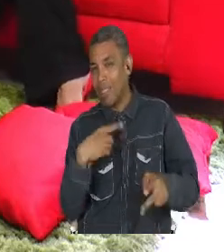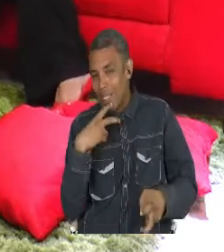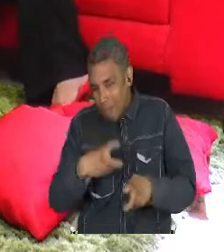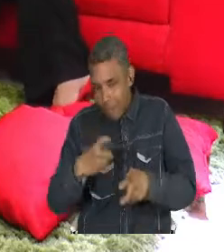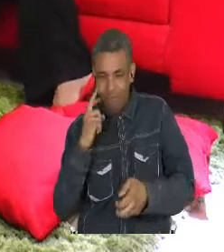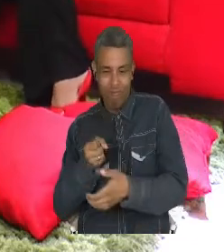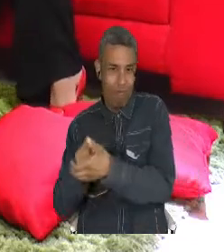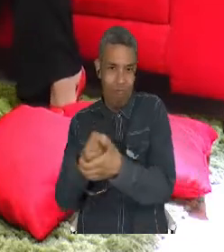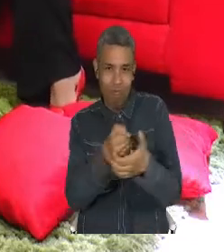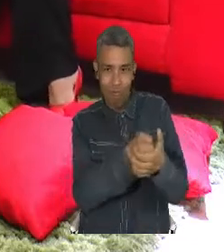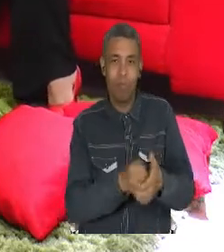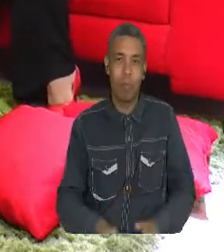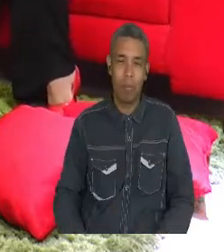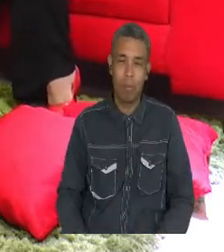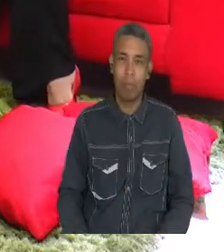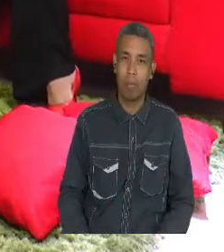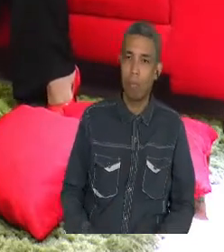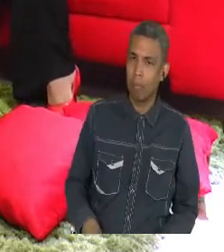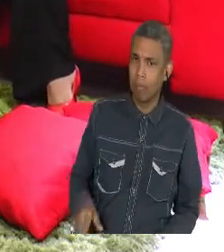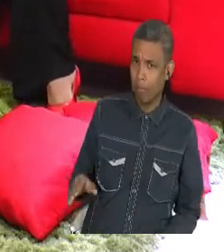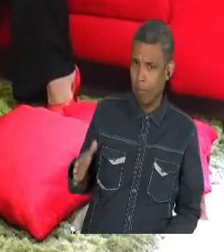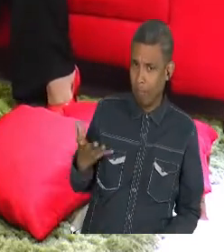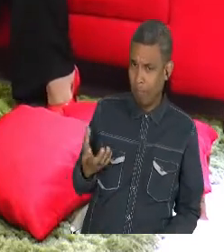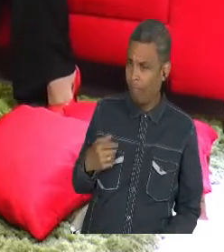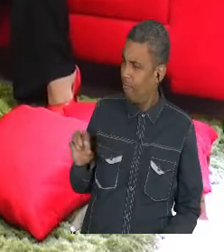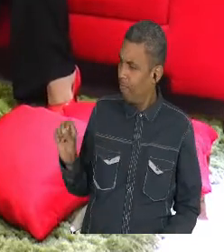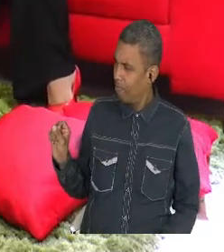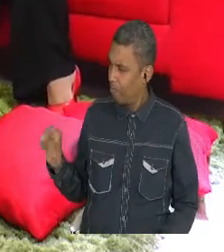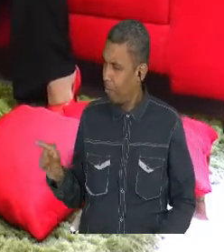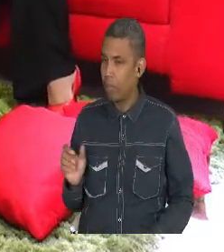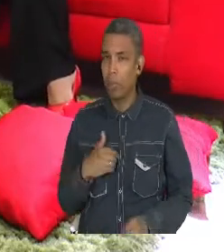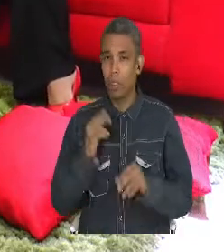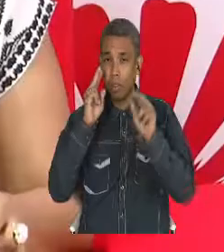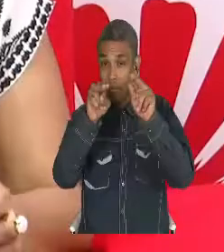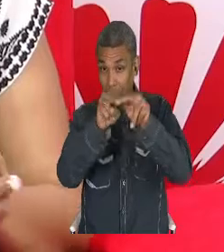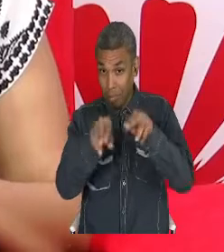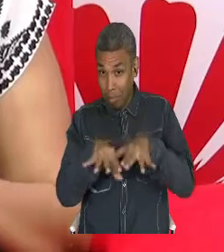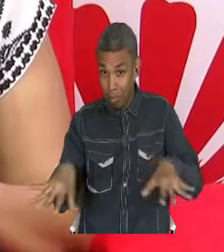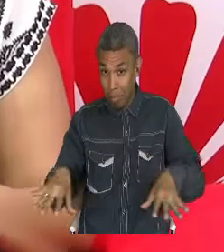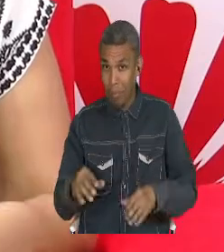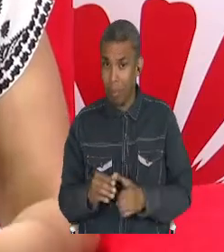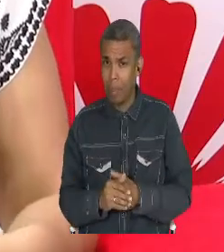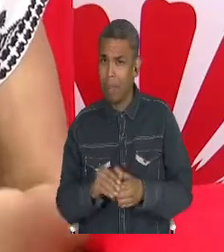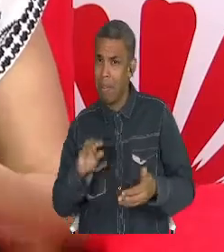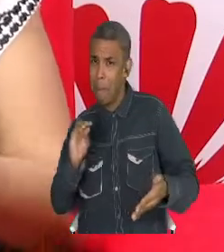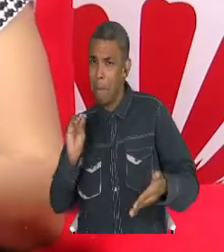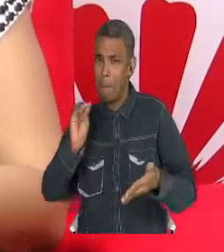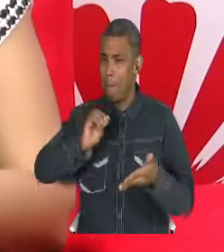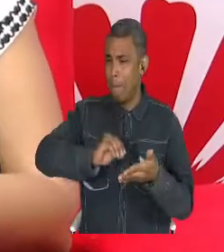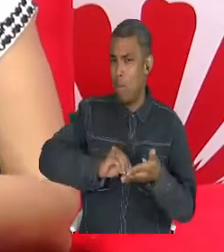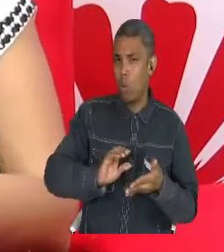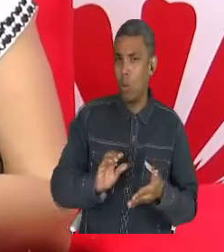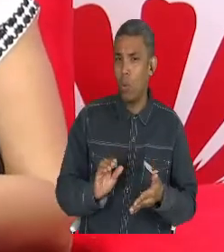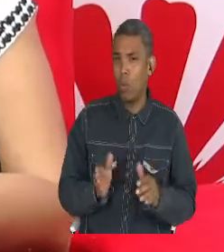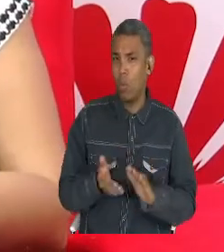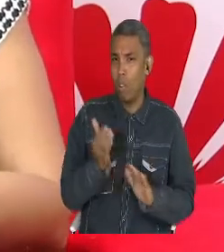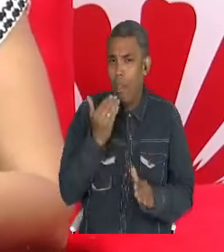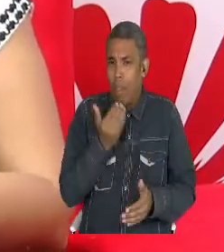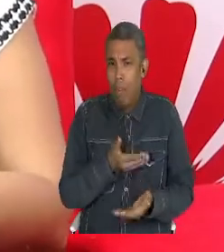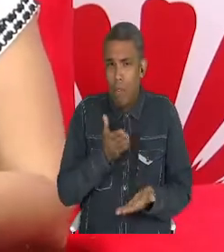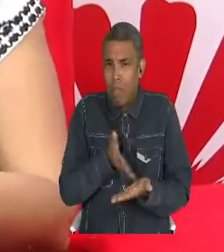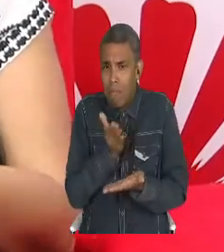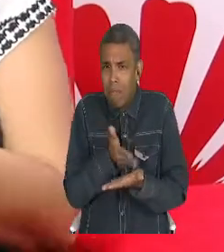esos momentos que, por ejemplo, en internet uno ya encuentra todo fácil y no tiene necesidad de ponerse de pronto en un libro a